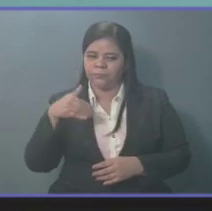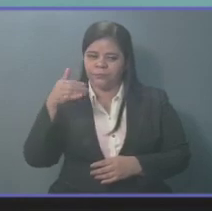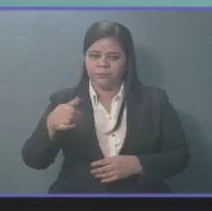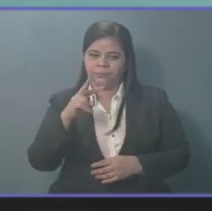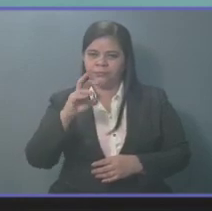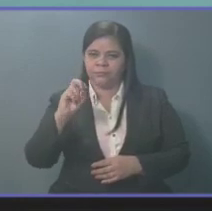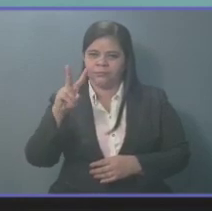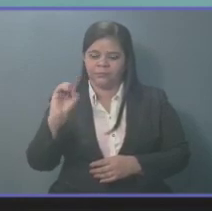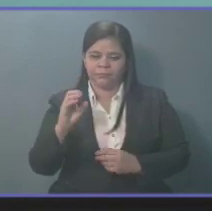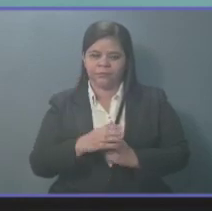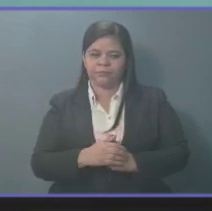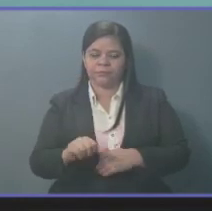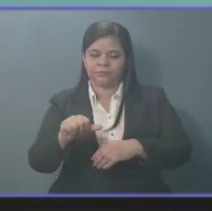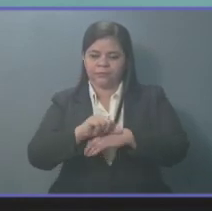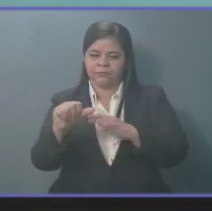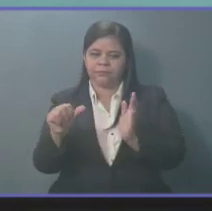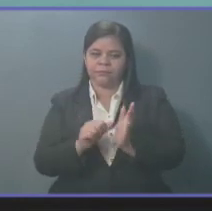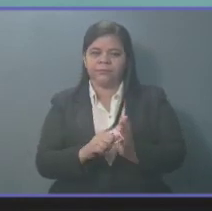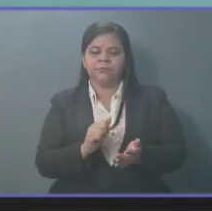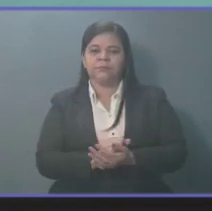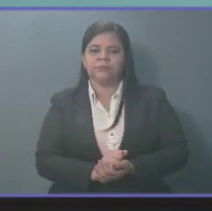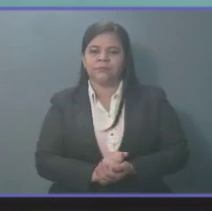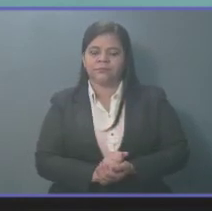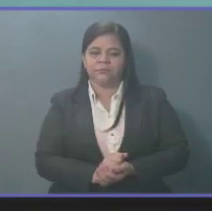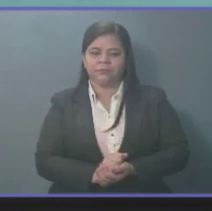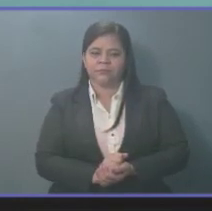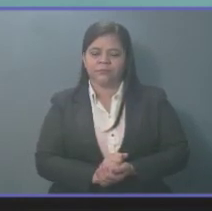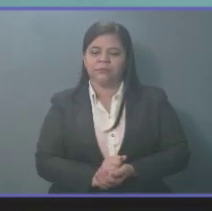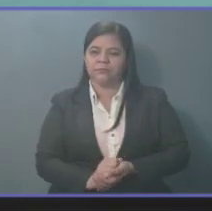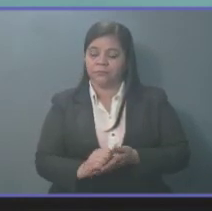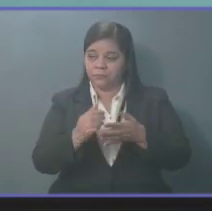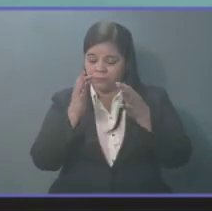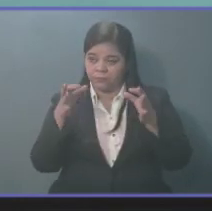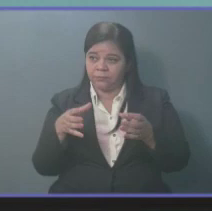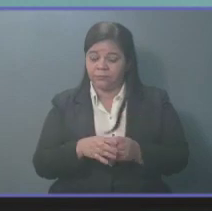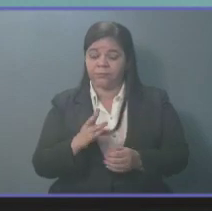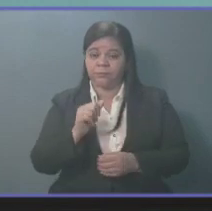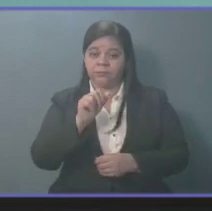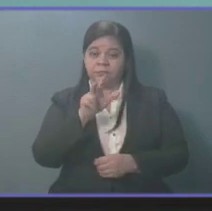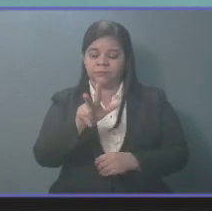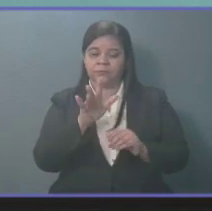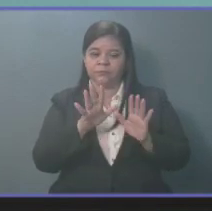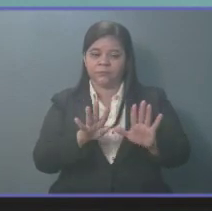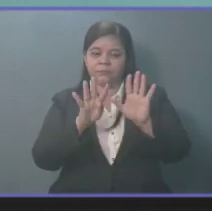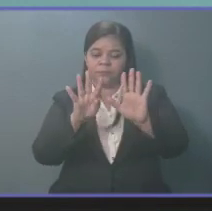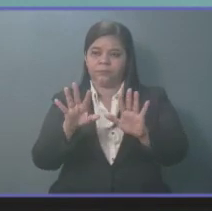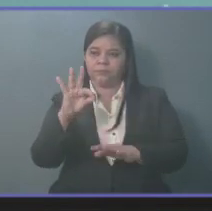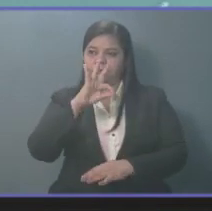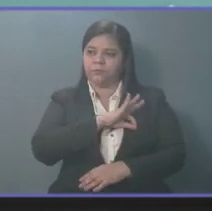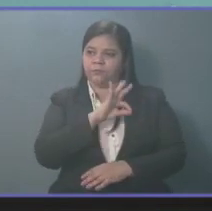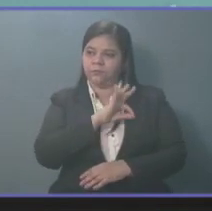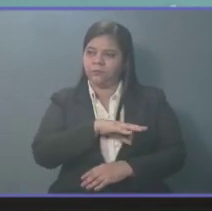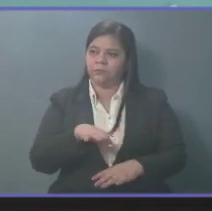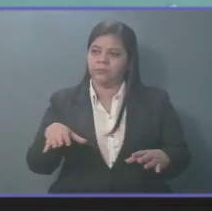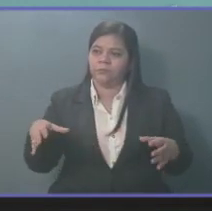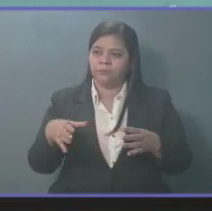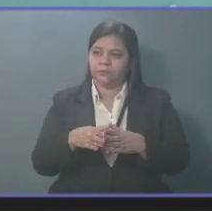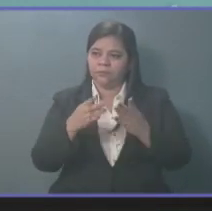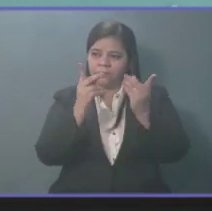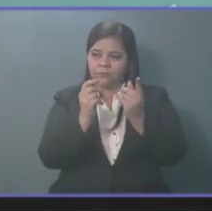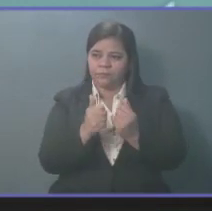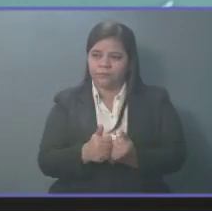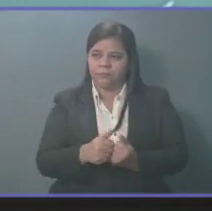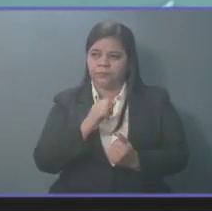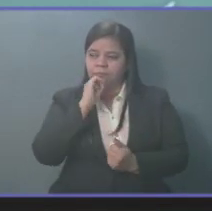Señores secretarios de la Asamblea Legislativa presente, dictamen número 319 favorable. La Comisión de Hacienda y Especial